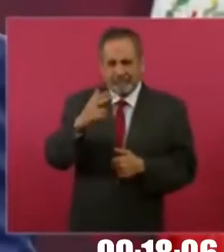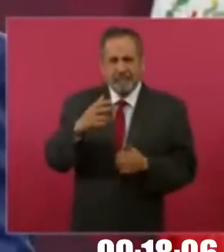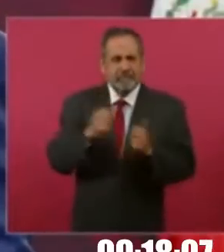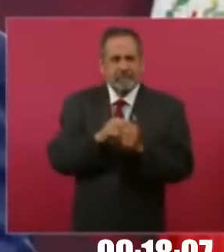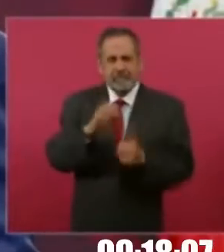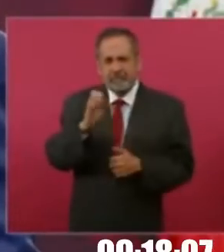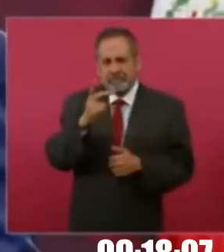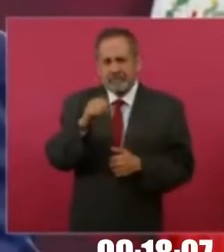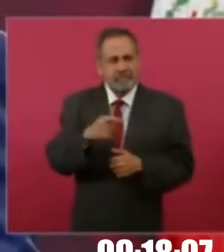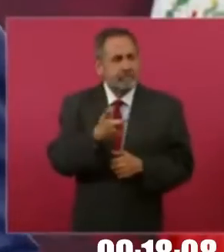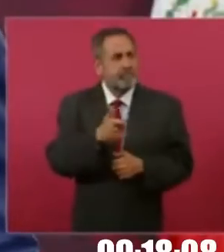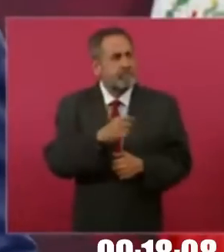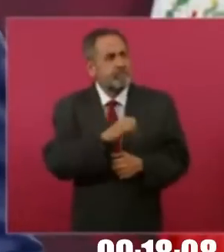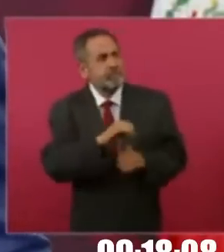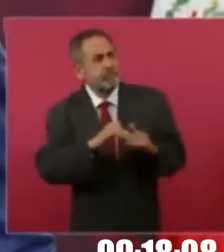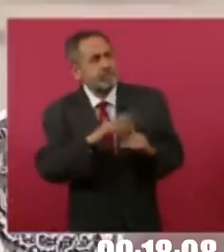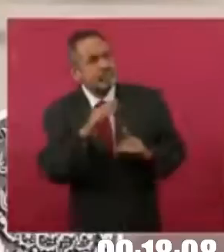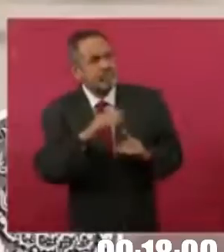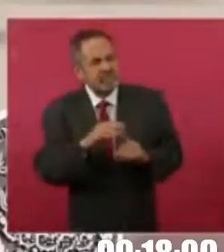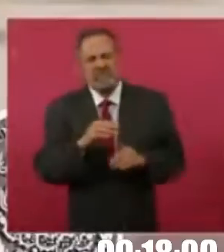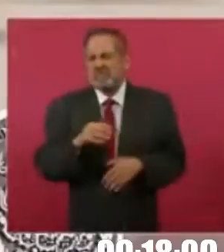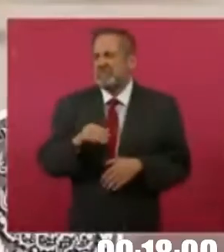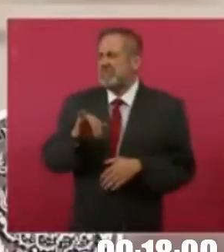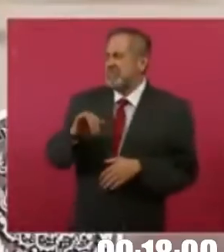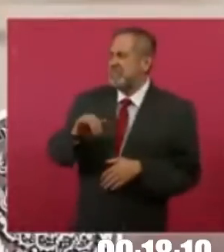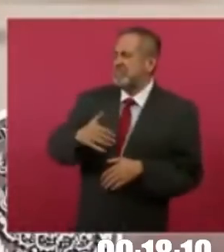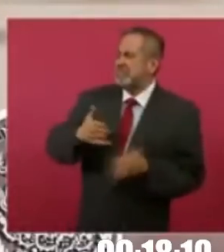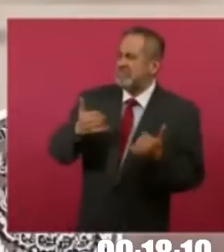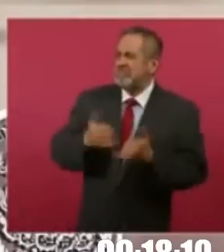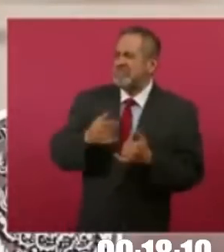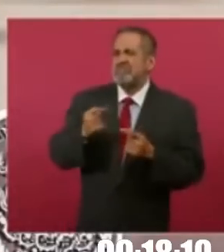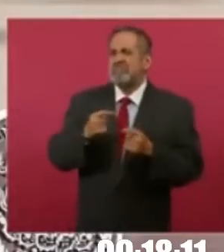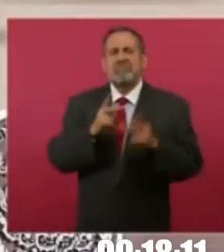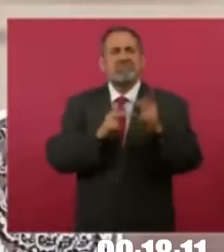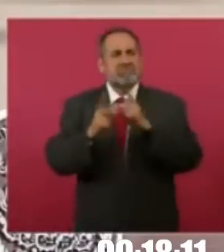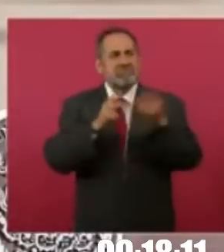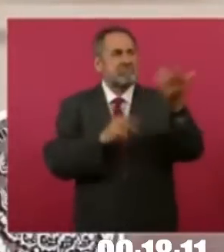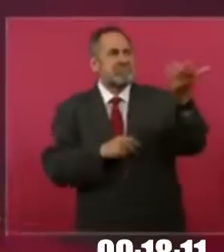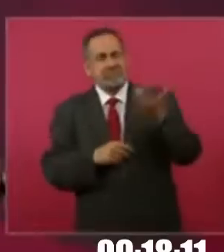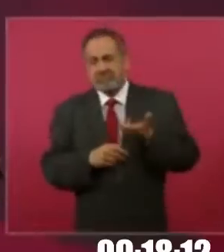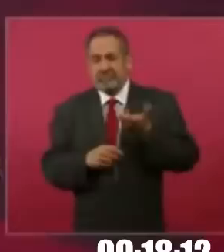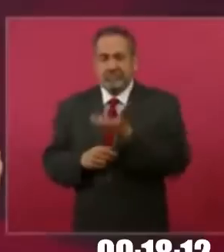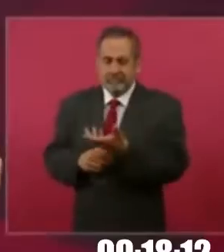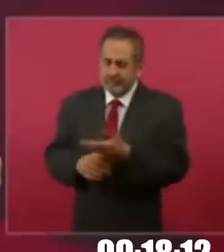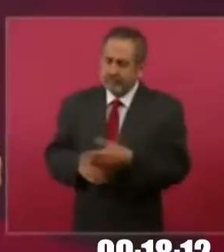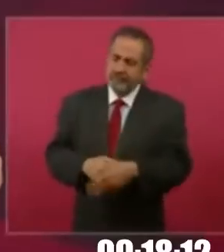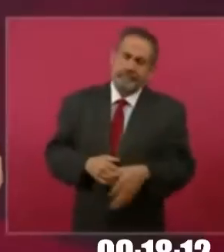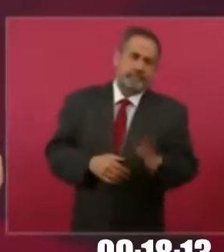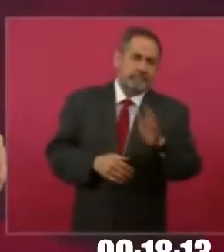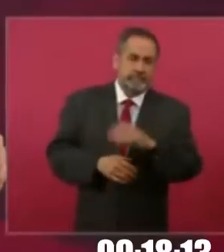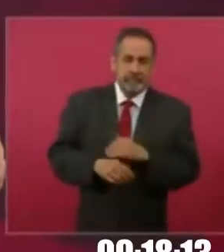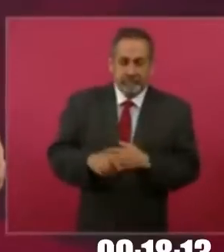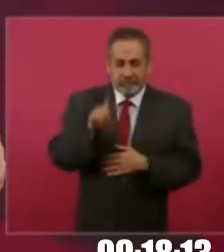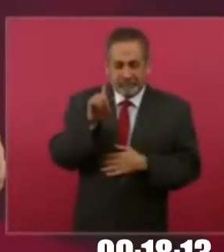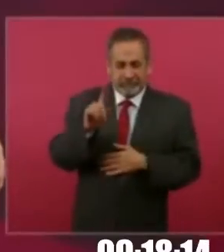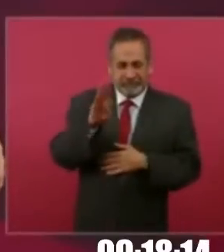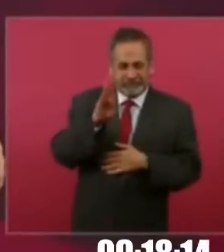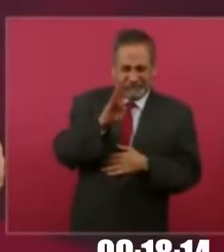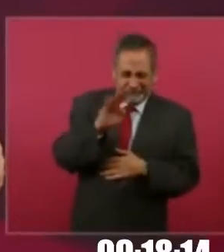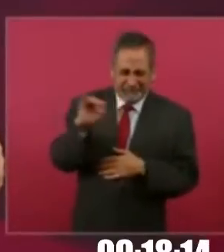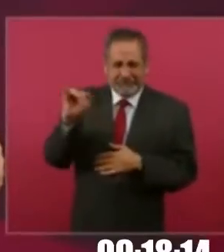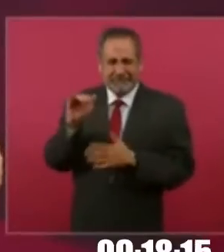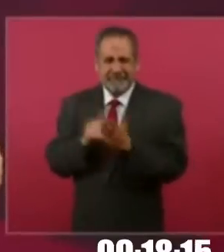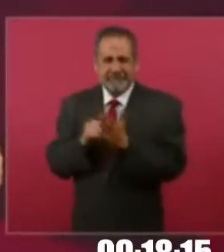Peña qué significaría eso que tendríamos un billón de